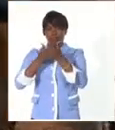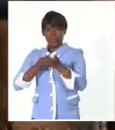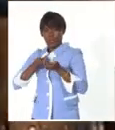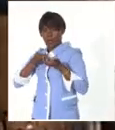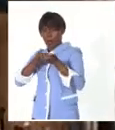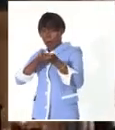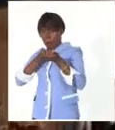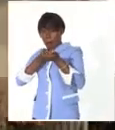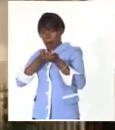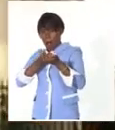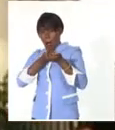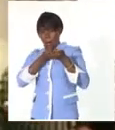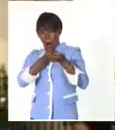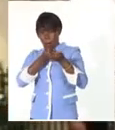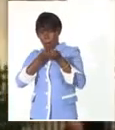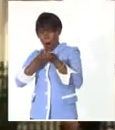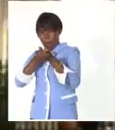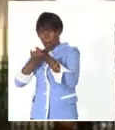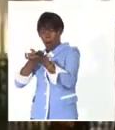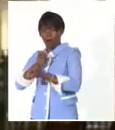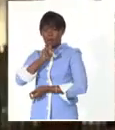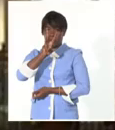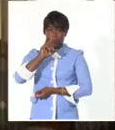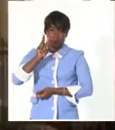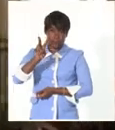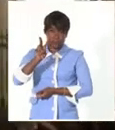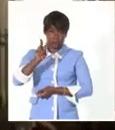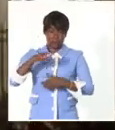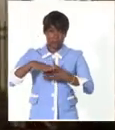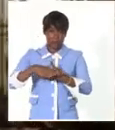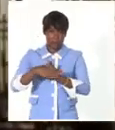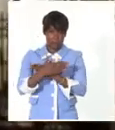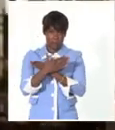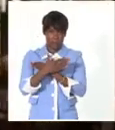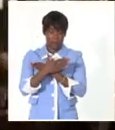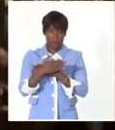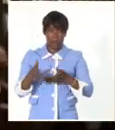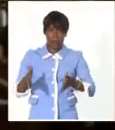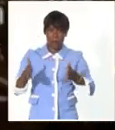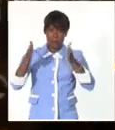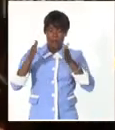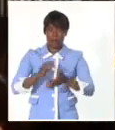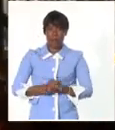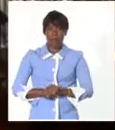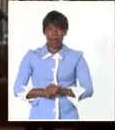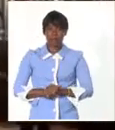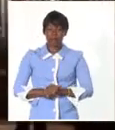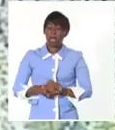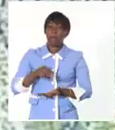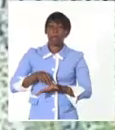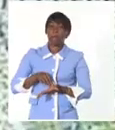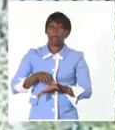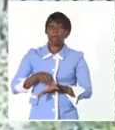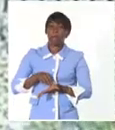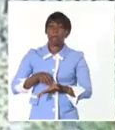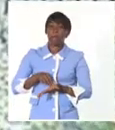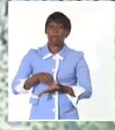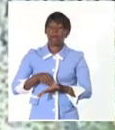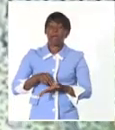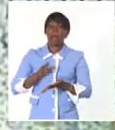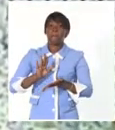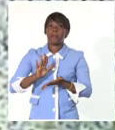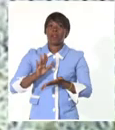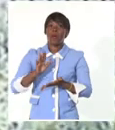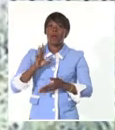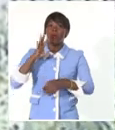disparó 32 cápsulas contra la embajada, esperó que lo vinieran a detener, después de disparar, tomó la bandera americana, se